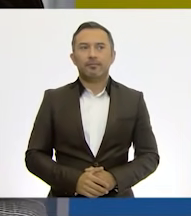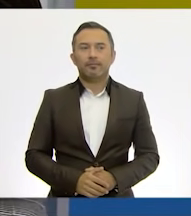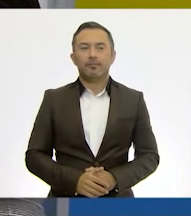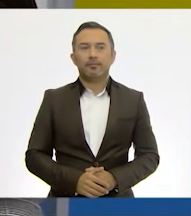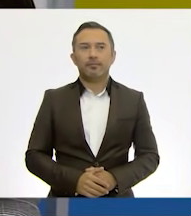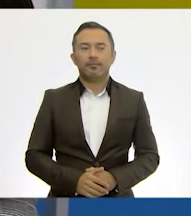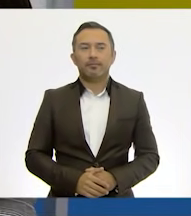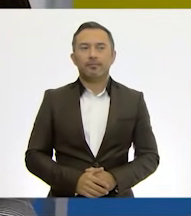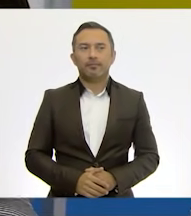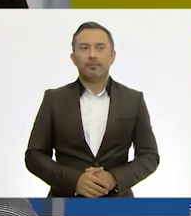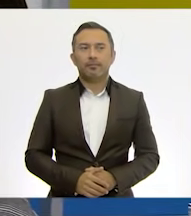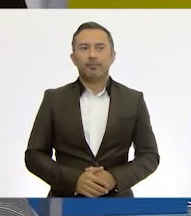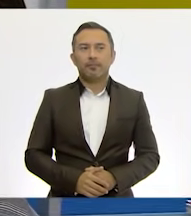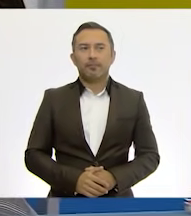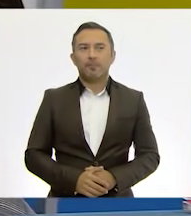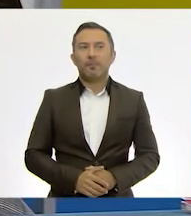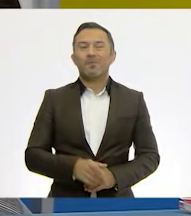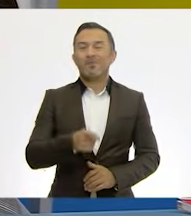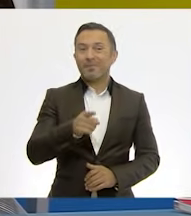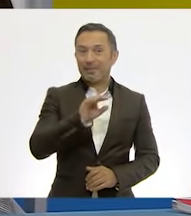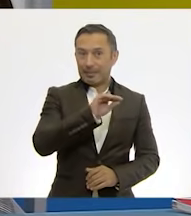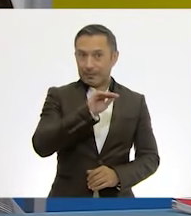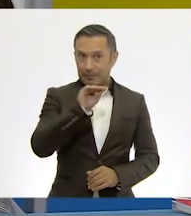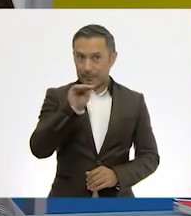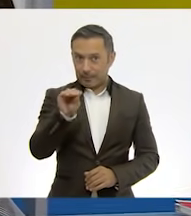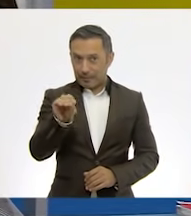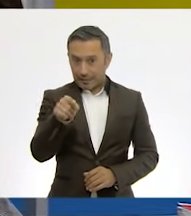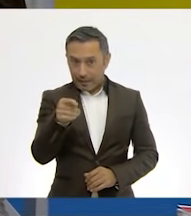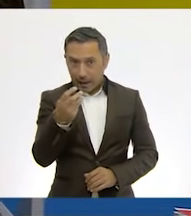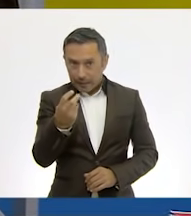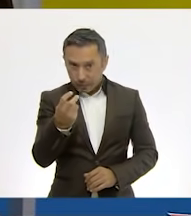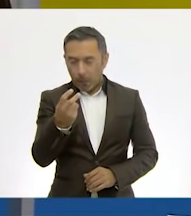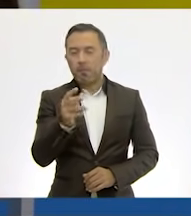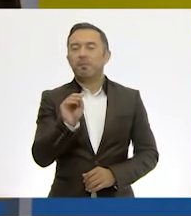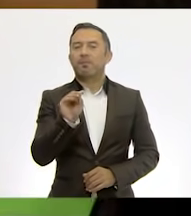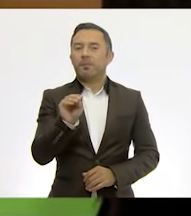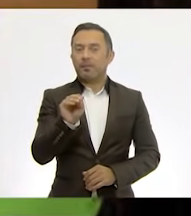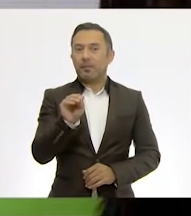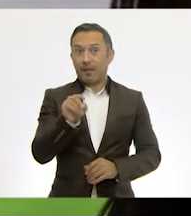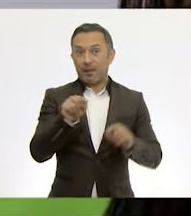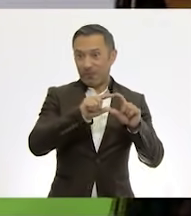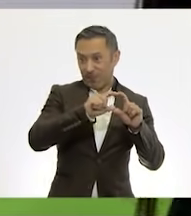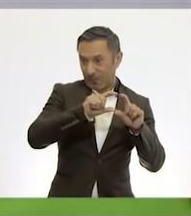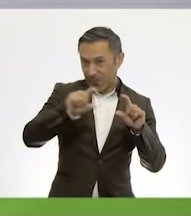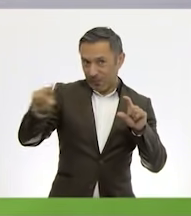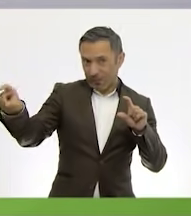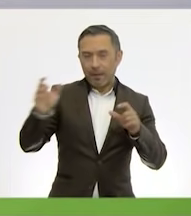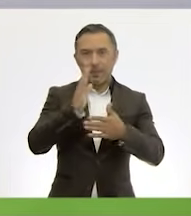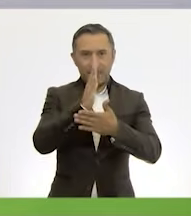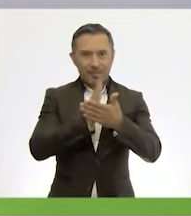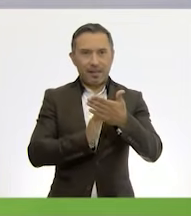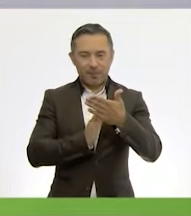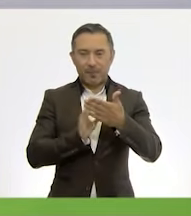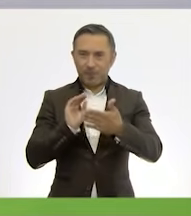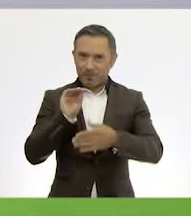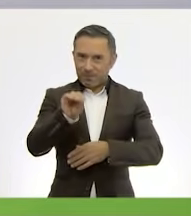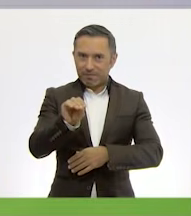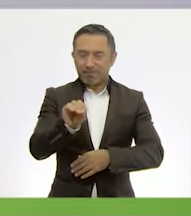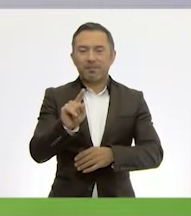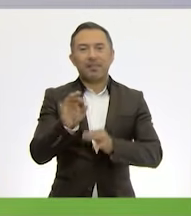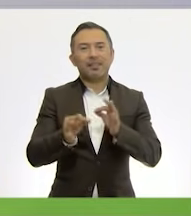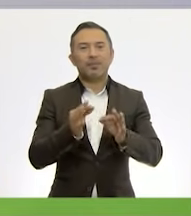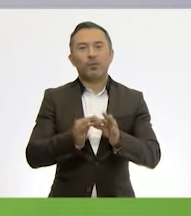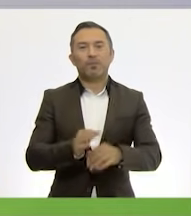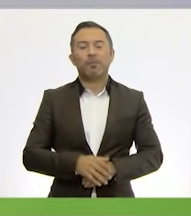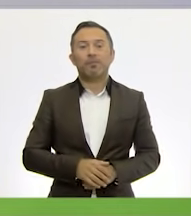Y estaba aquí lo vamos a colocar, a la mitad de la recta. Listo. Entonces,